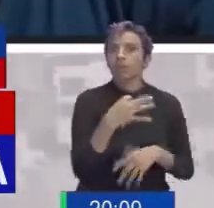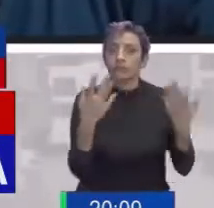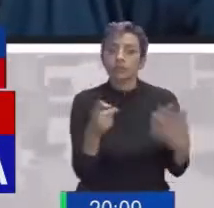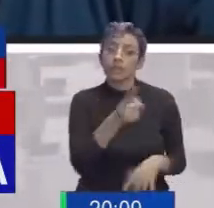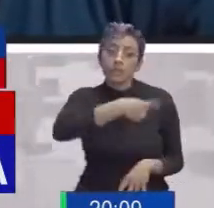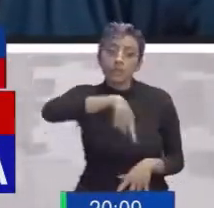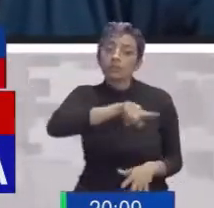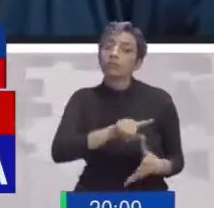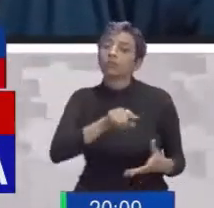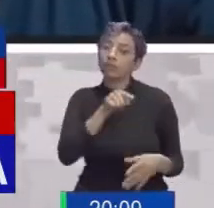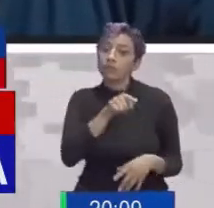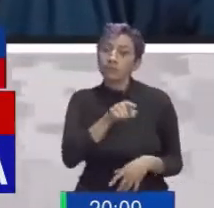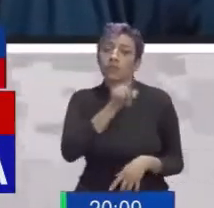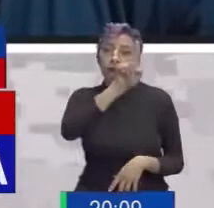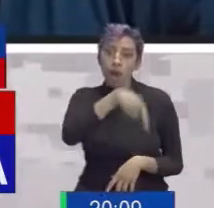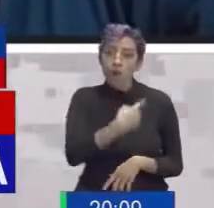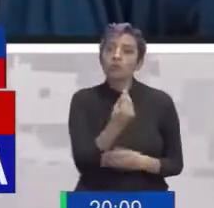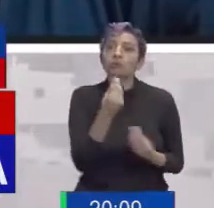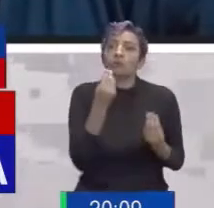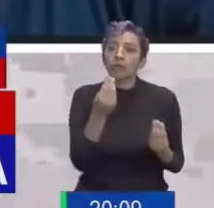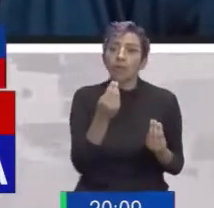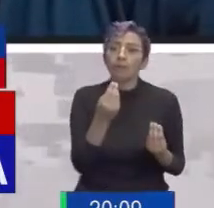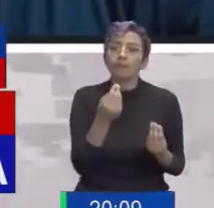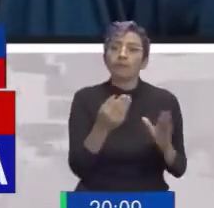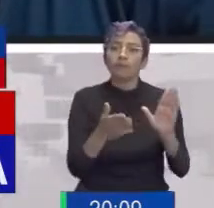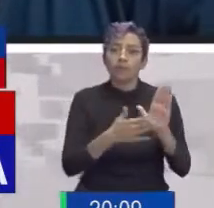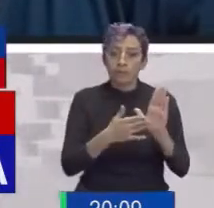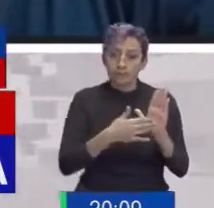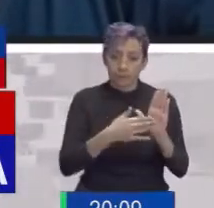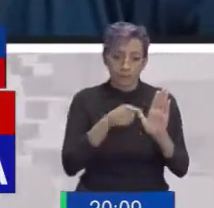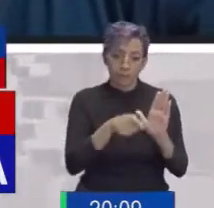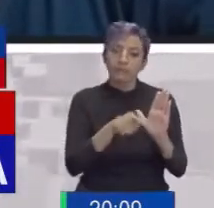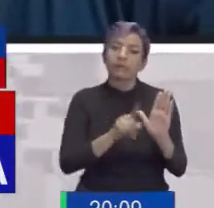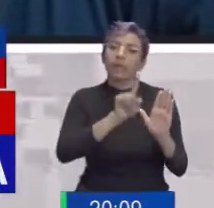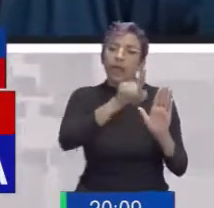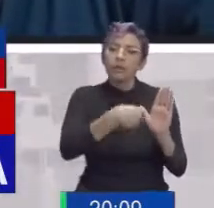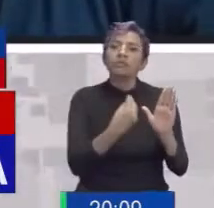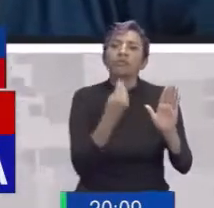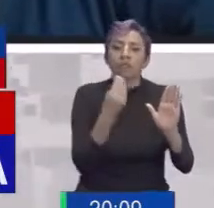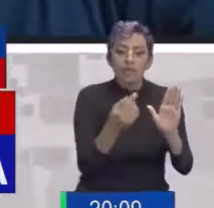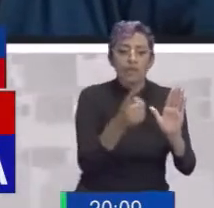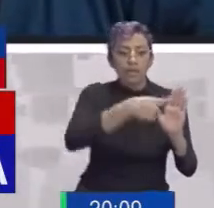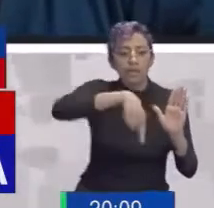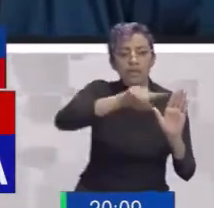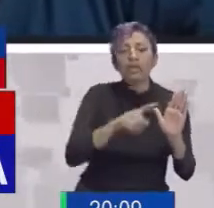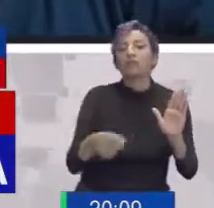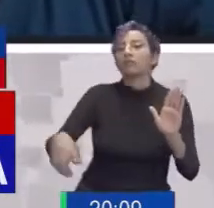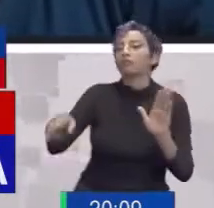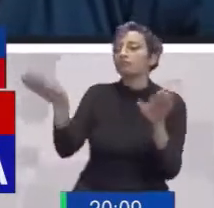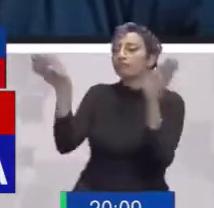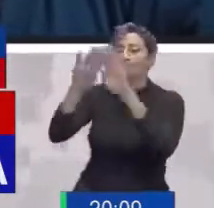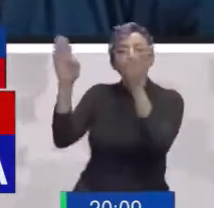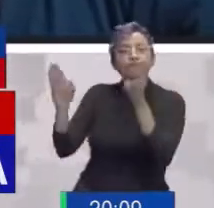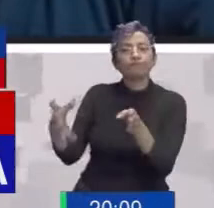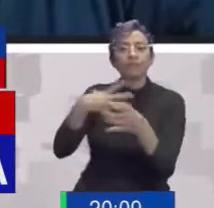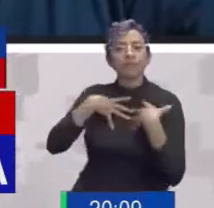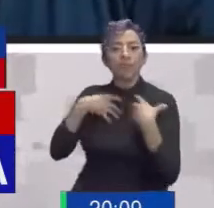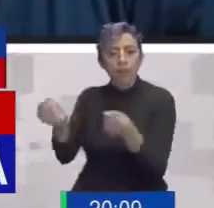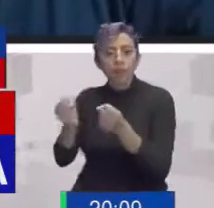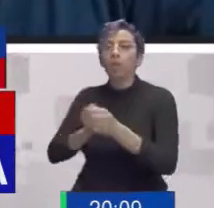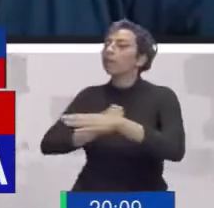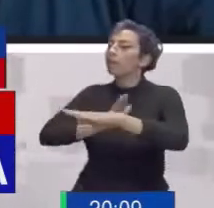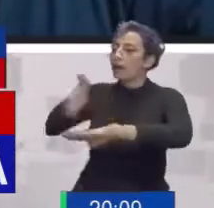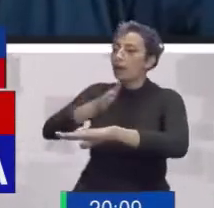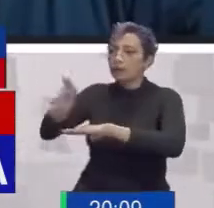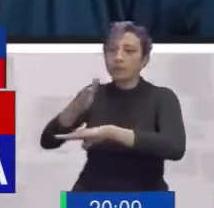de cuidado oncológico, a partir del cual van a poder tener acceso más, se espera, ¿no? Que sea un acceso más fácil